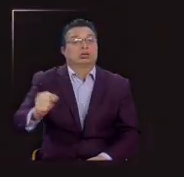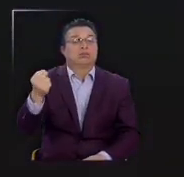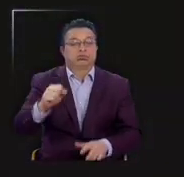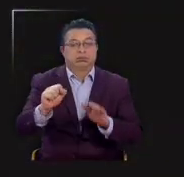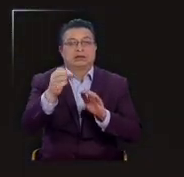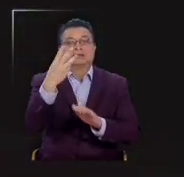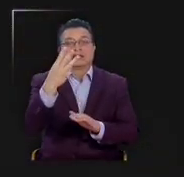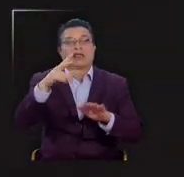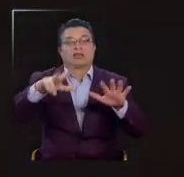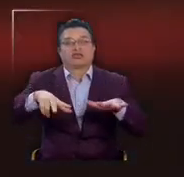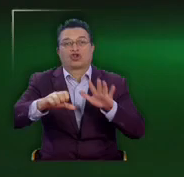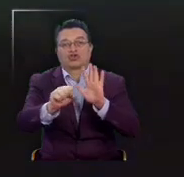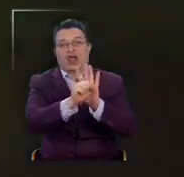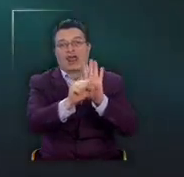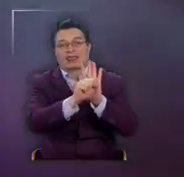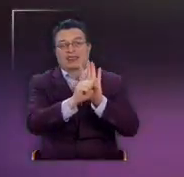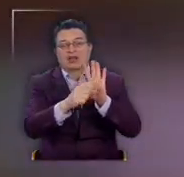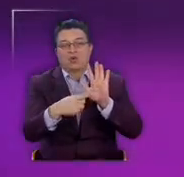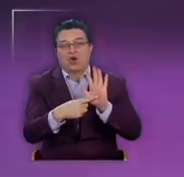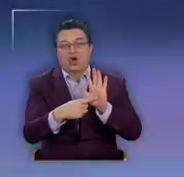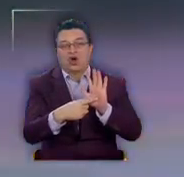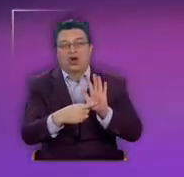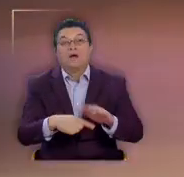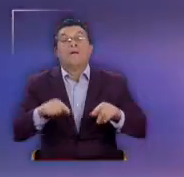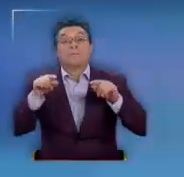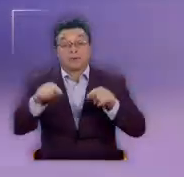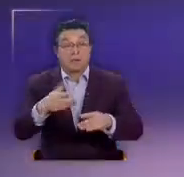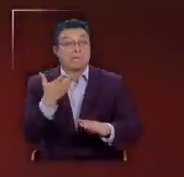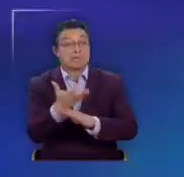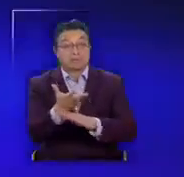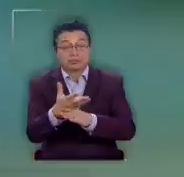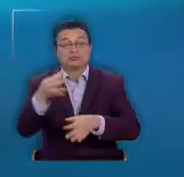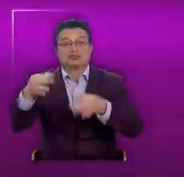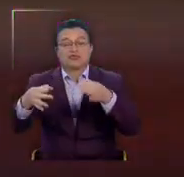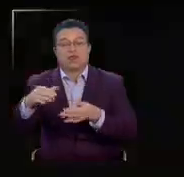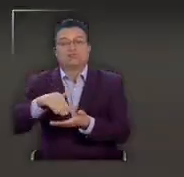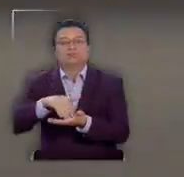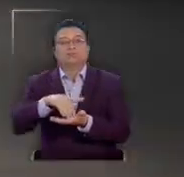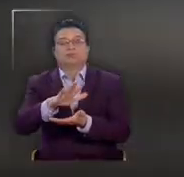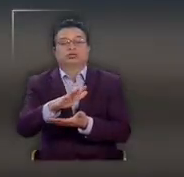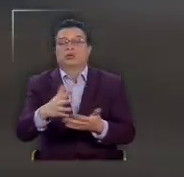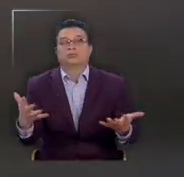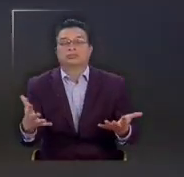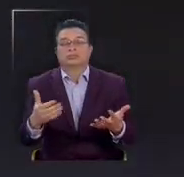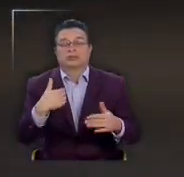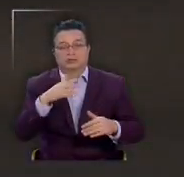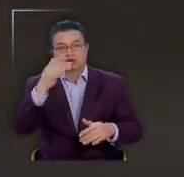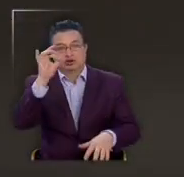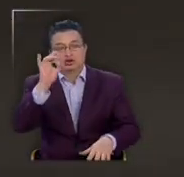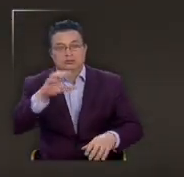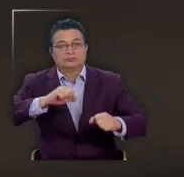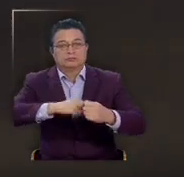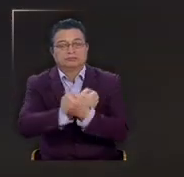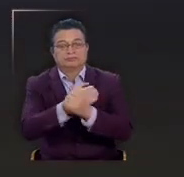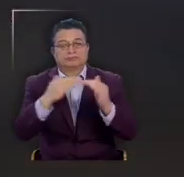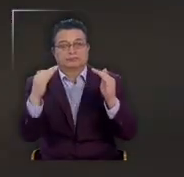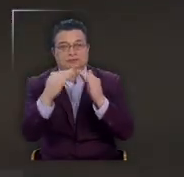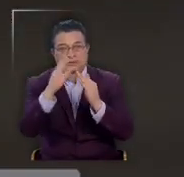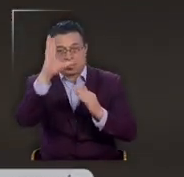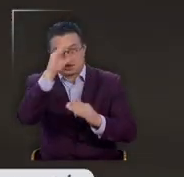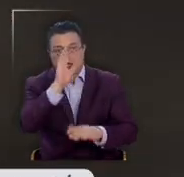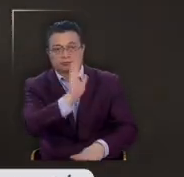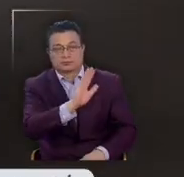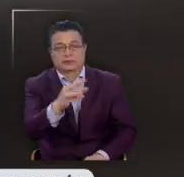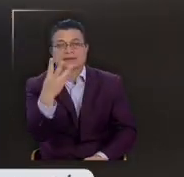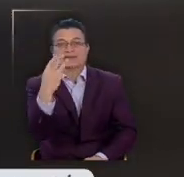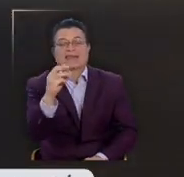artículo 318. Peticiones que fueron rechazadas por el tribunal porque determinó medidas cautelares de arresto domiciliario nocturno para